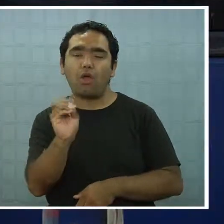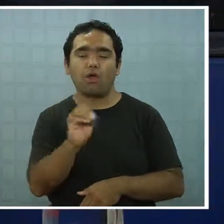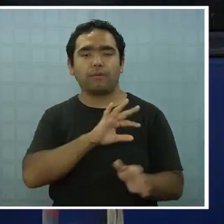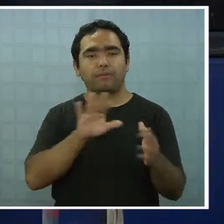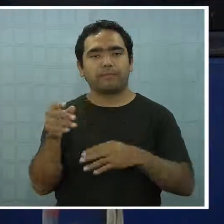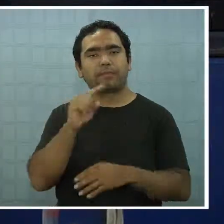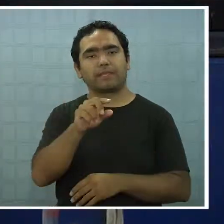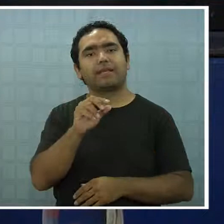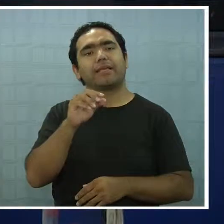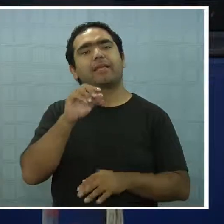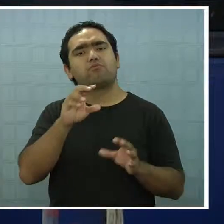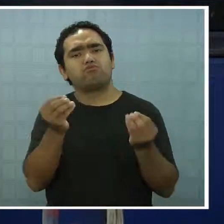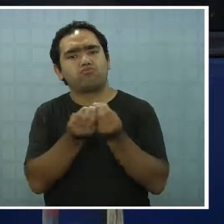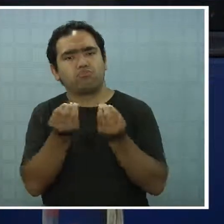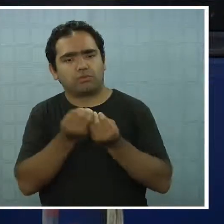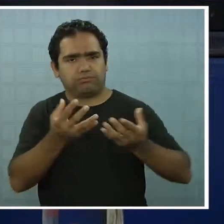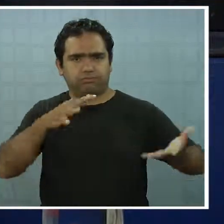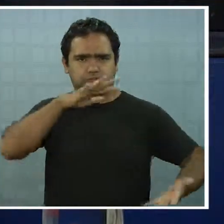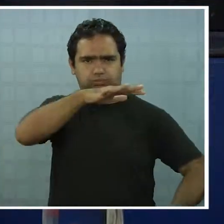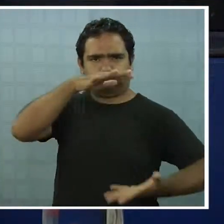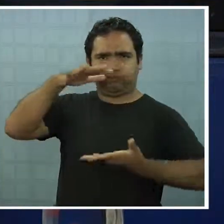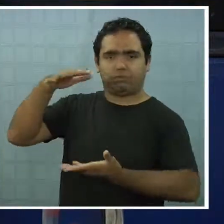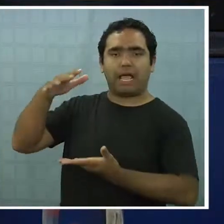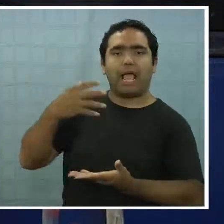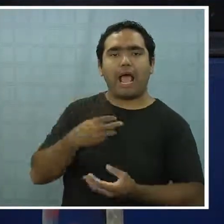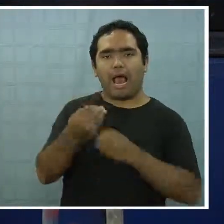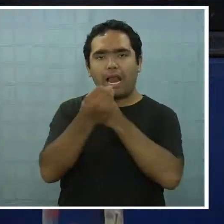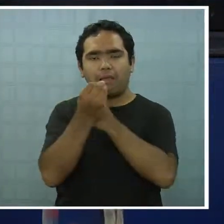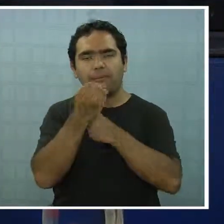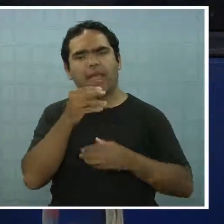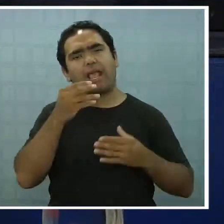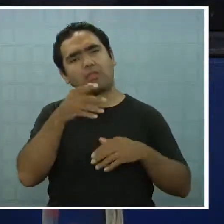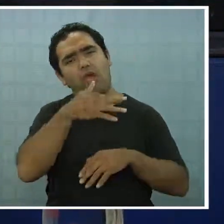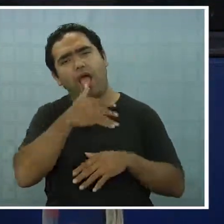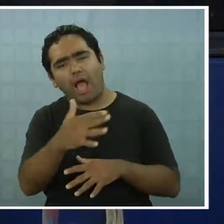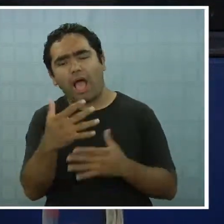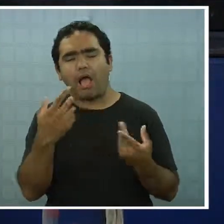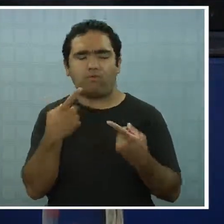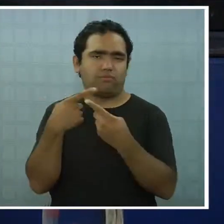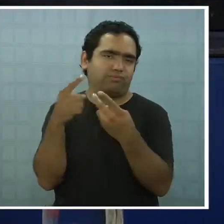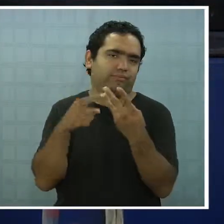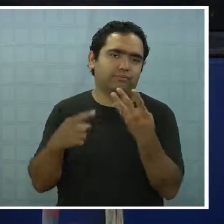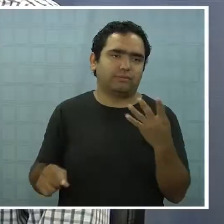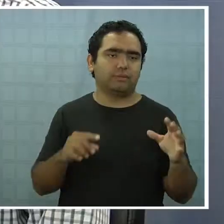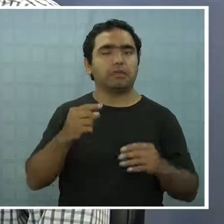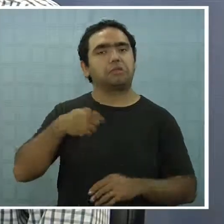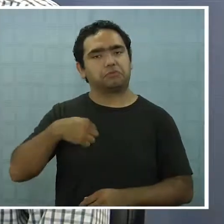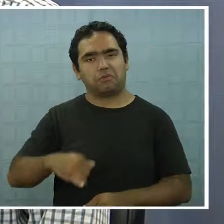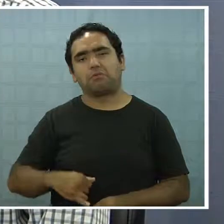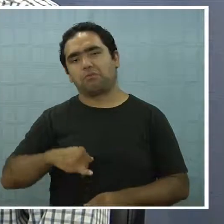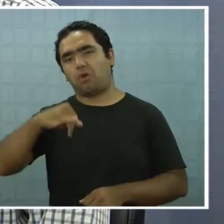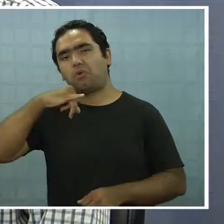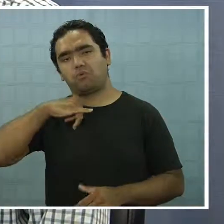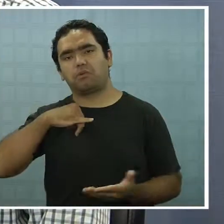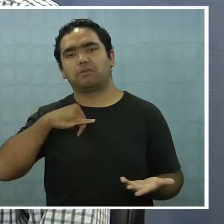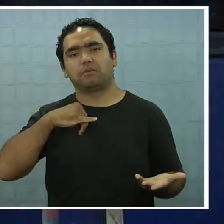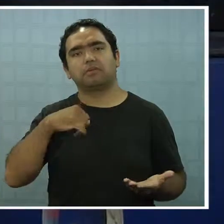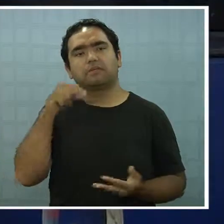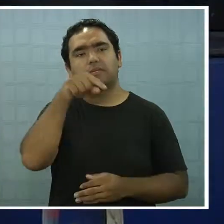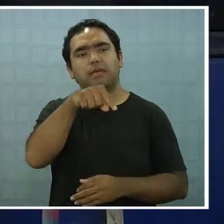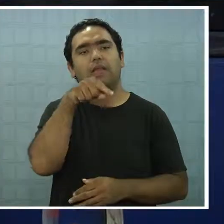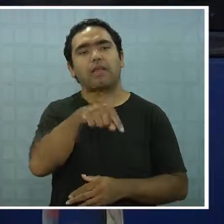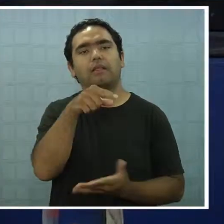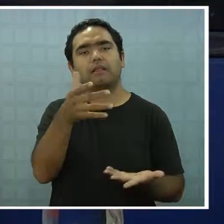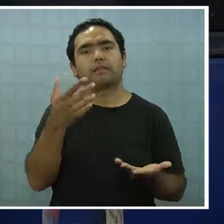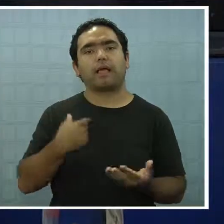35 toneladas de alimento y 7 camiones con ayuda a agua y otros enseres. Entonces, realmente muy orgullosa de